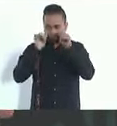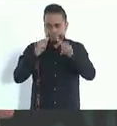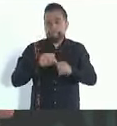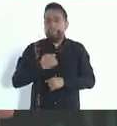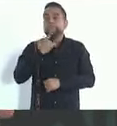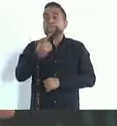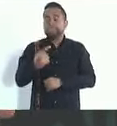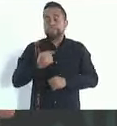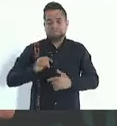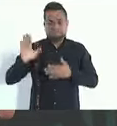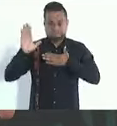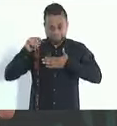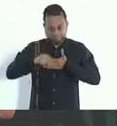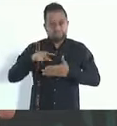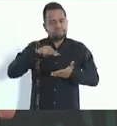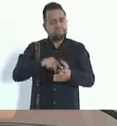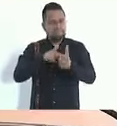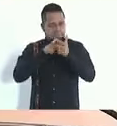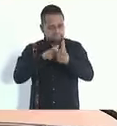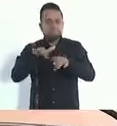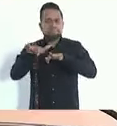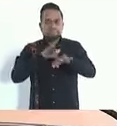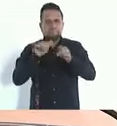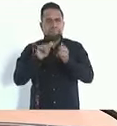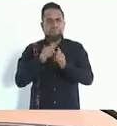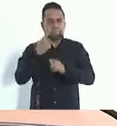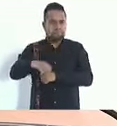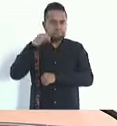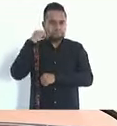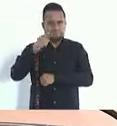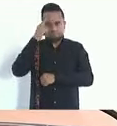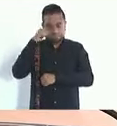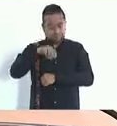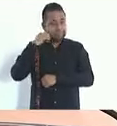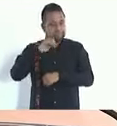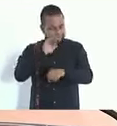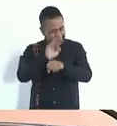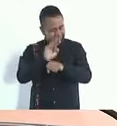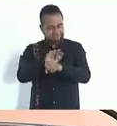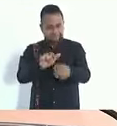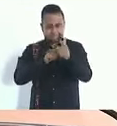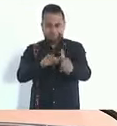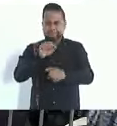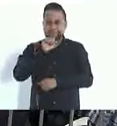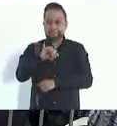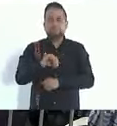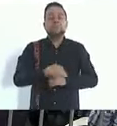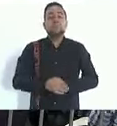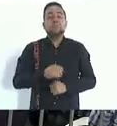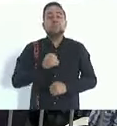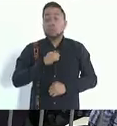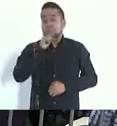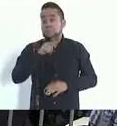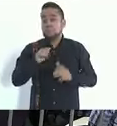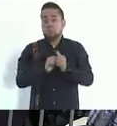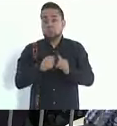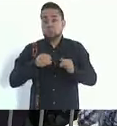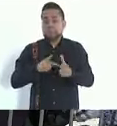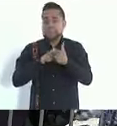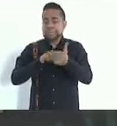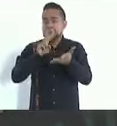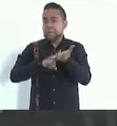a comprometerme. Vamos a seguir trabajando con Oaxaca y para Oaxaca. Y sobre todo vamos a seguir con nuestros